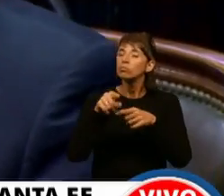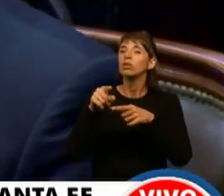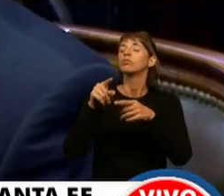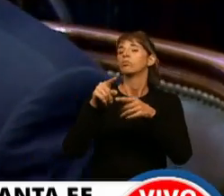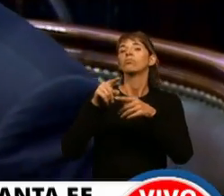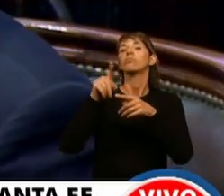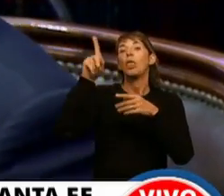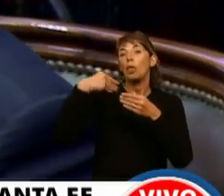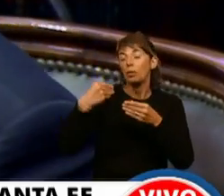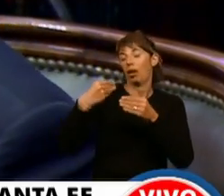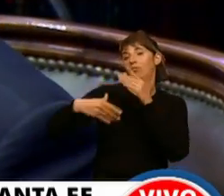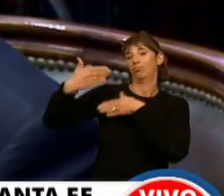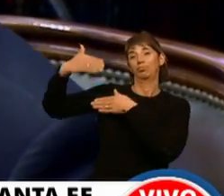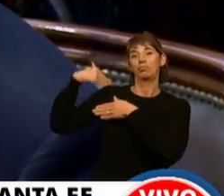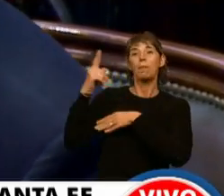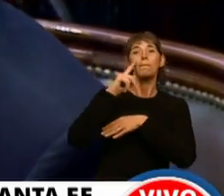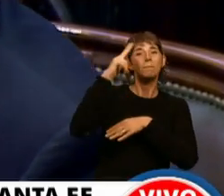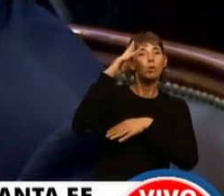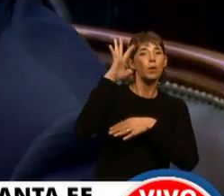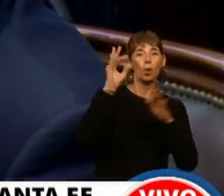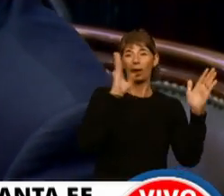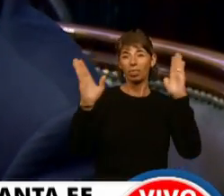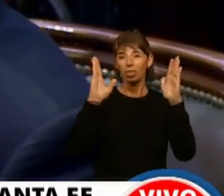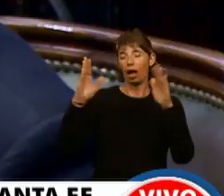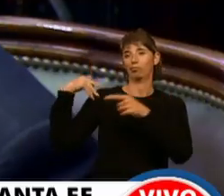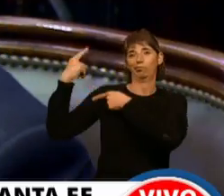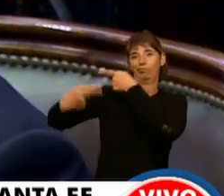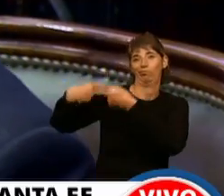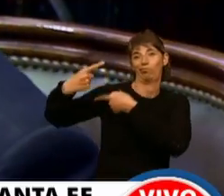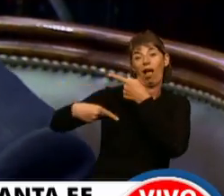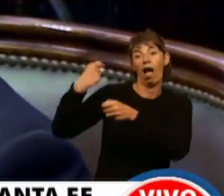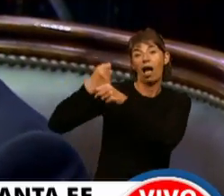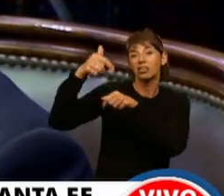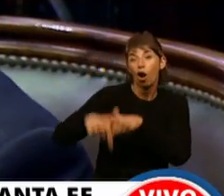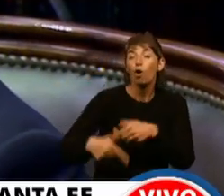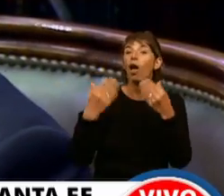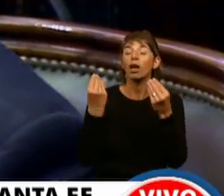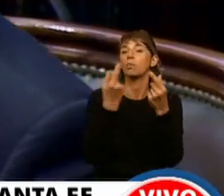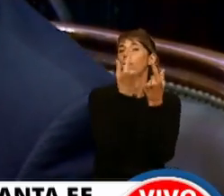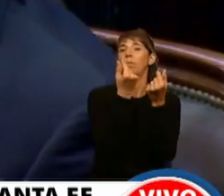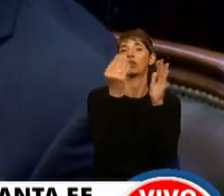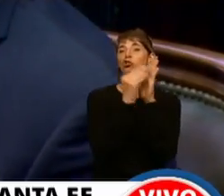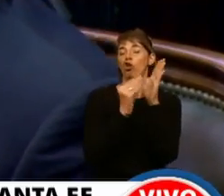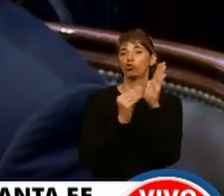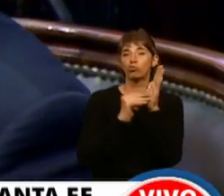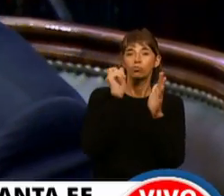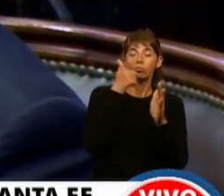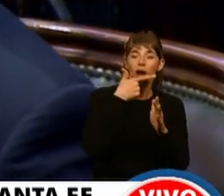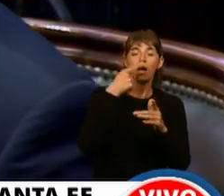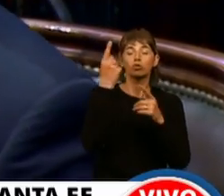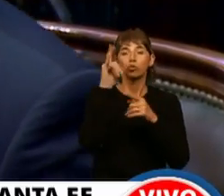noventas son las tarifas la privatización de la generación y distribución de las tarifas